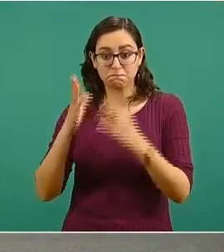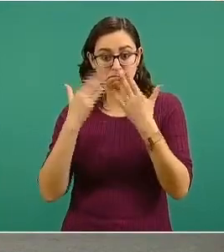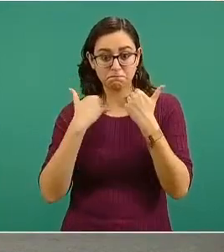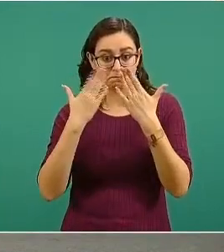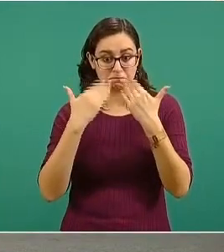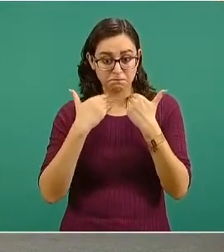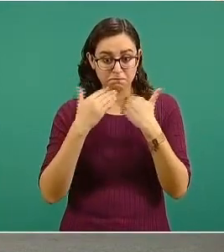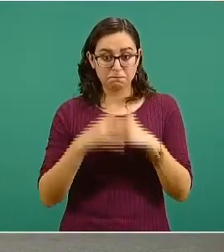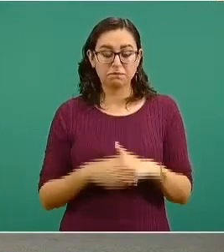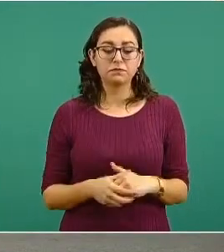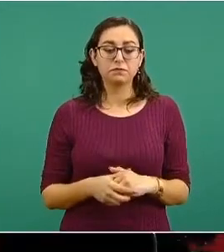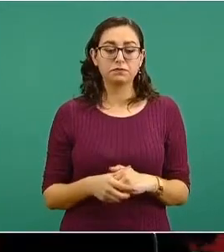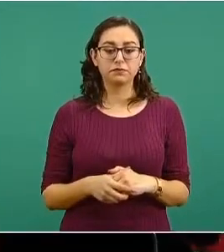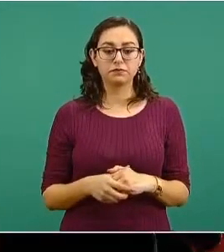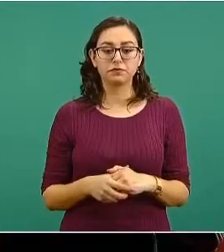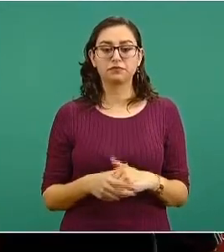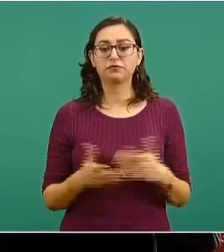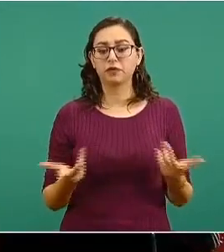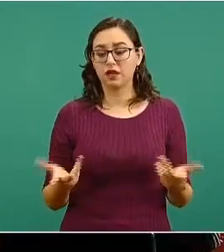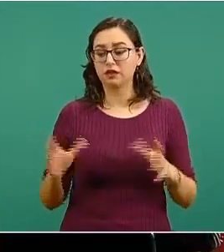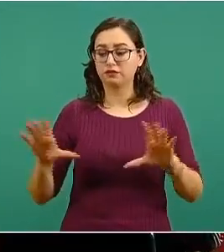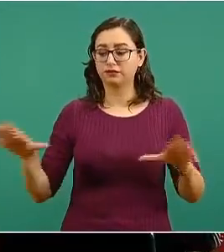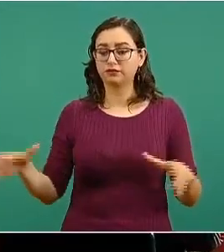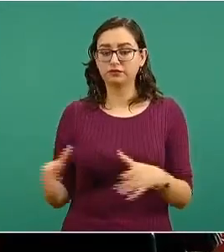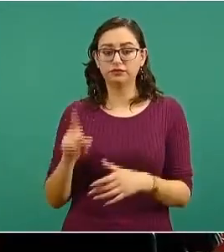con esta metodología de